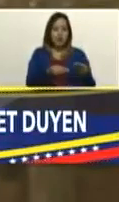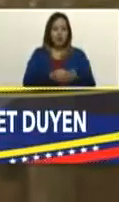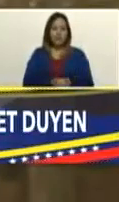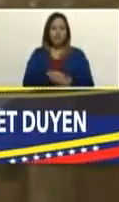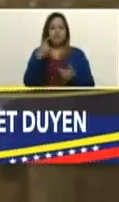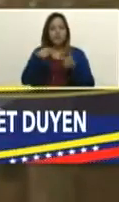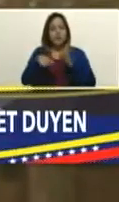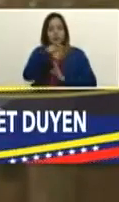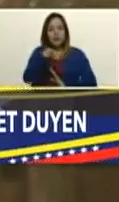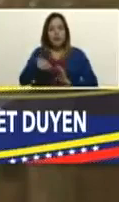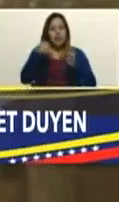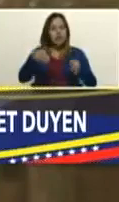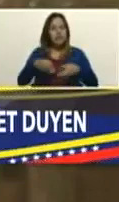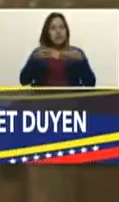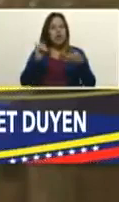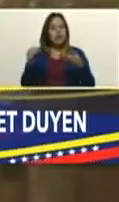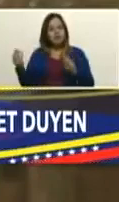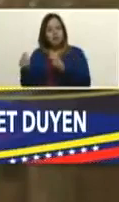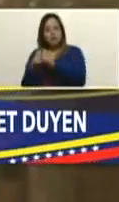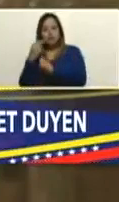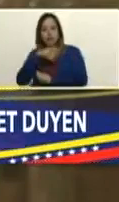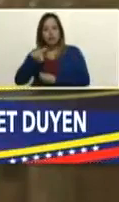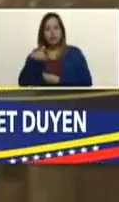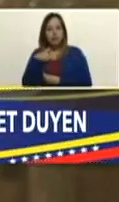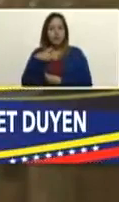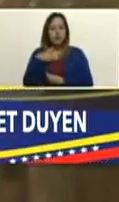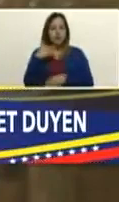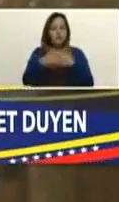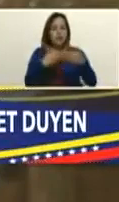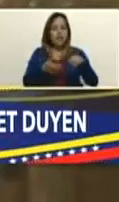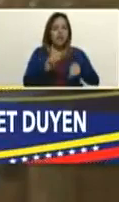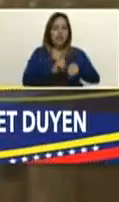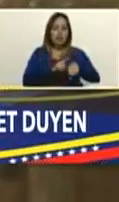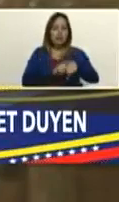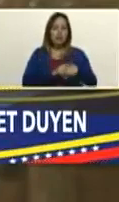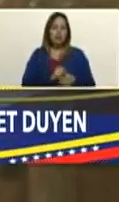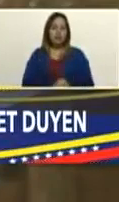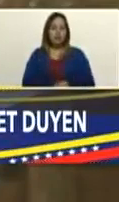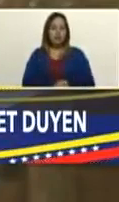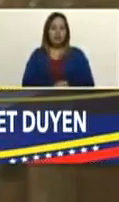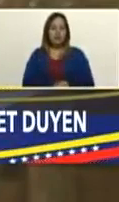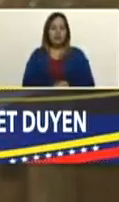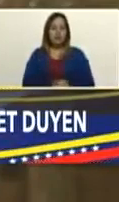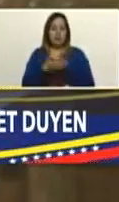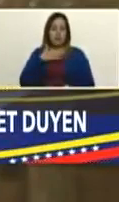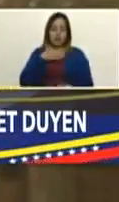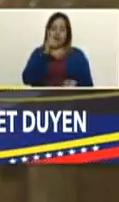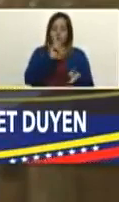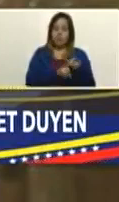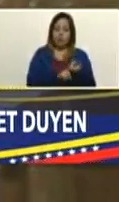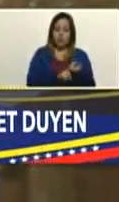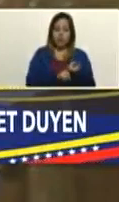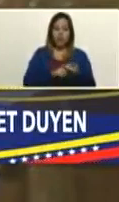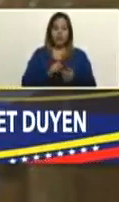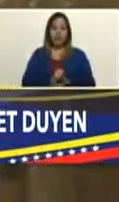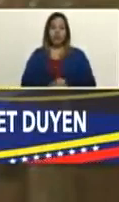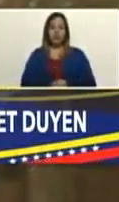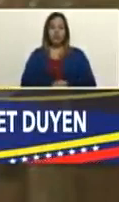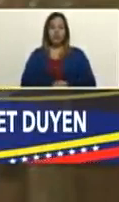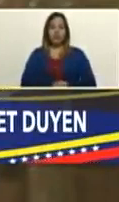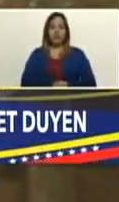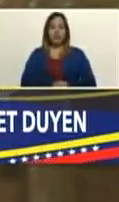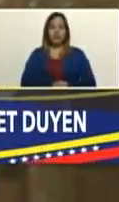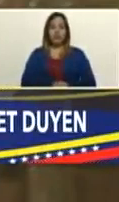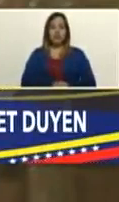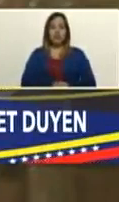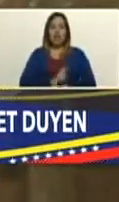que siempre están con nosotros durante estos tiempos, quienes son mi esposa, Huỳnh Thị Mai Dung,